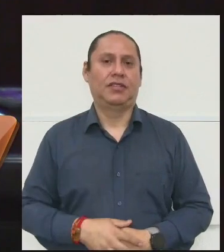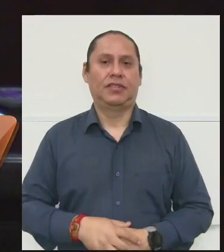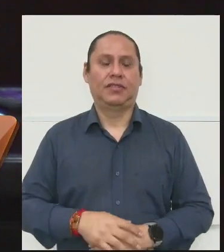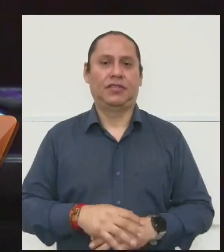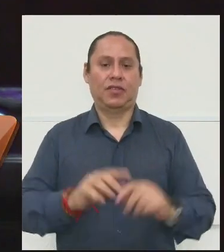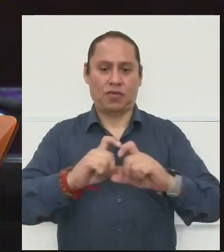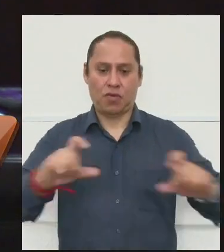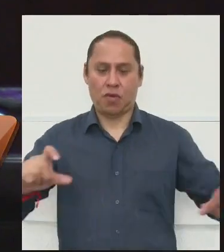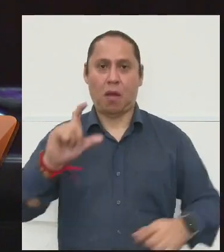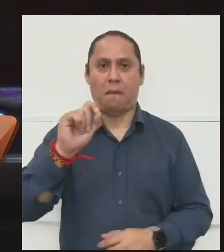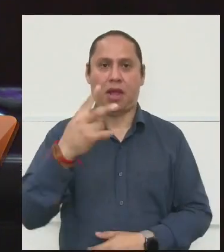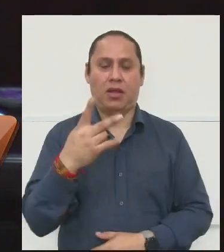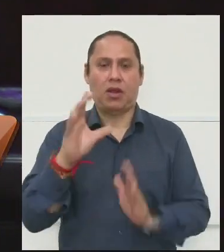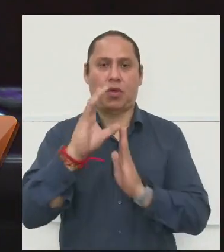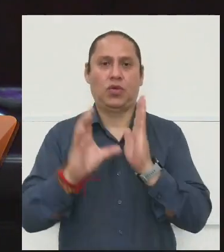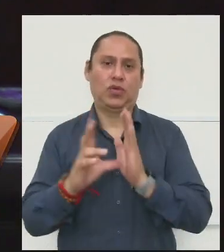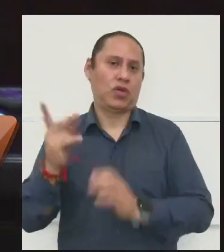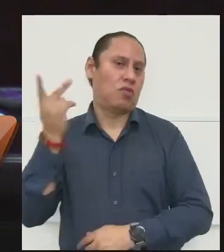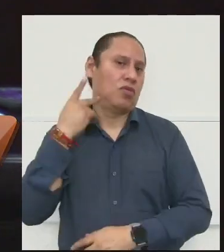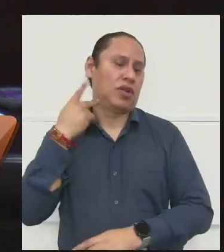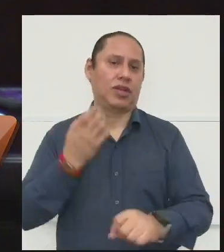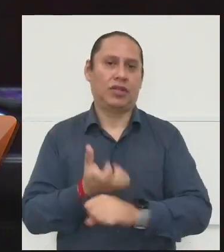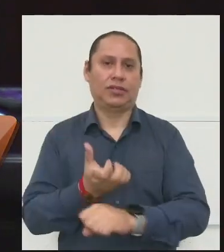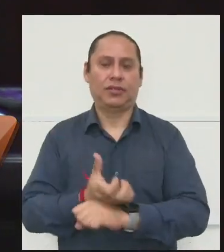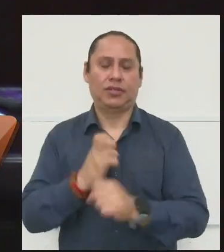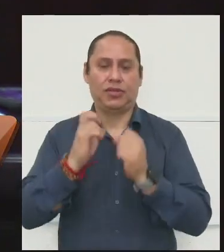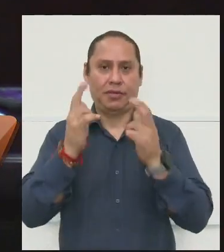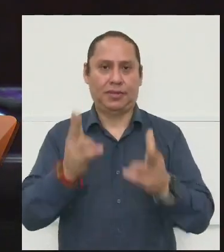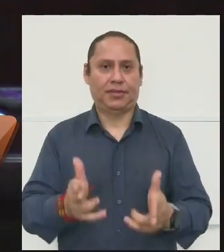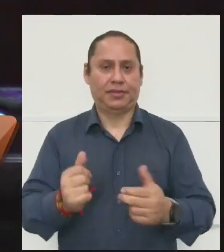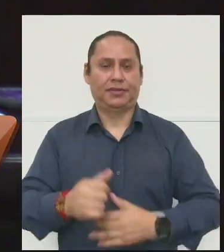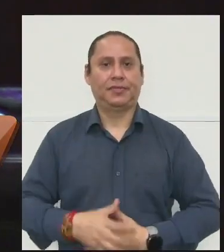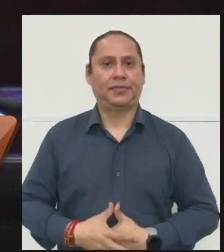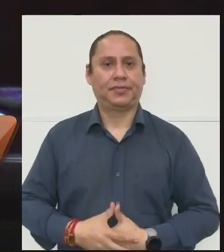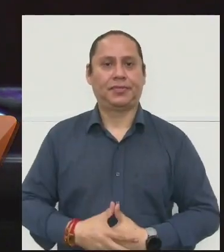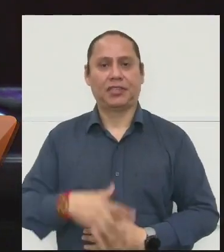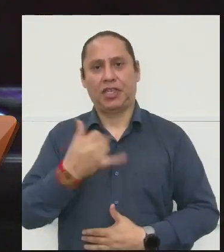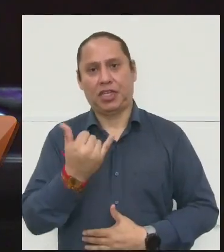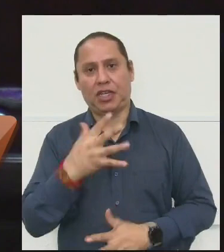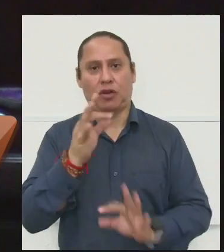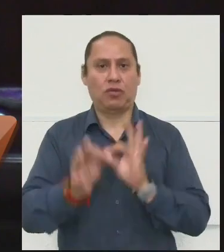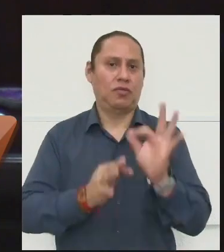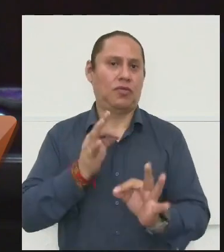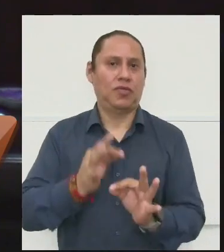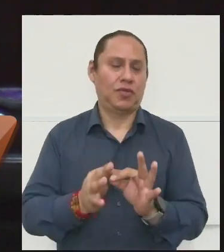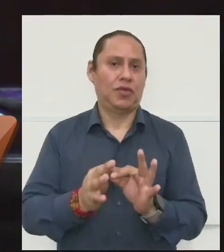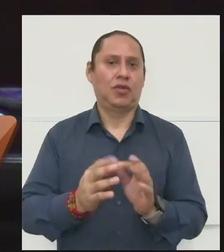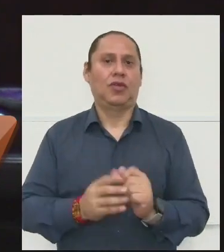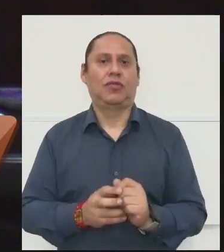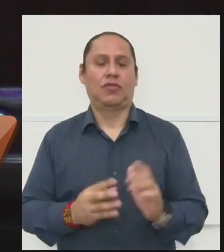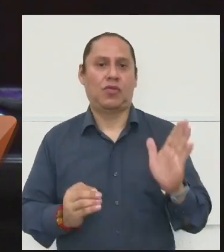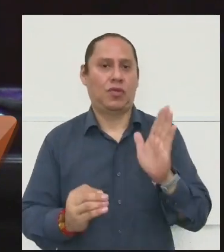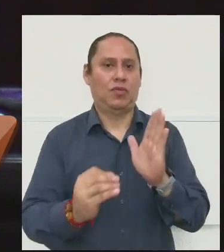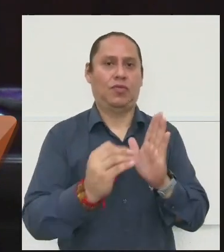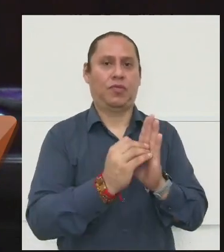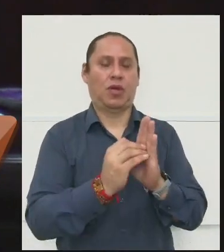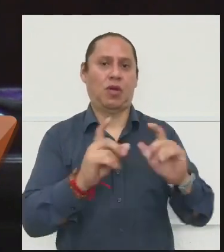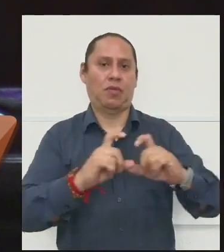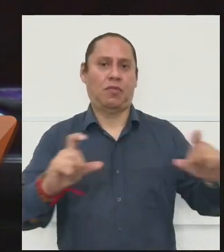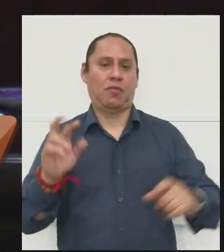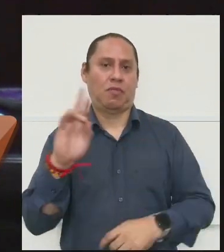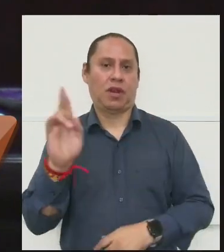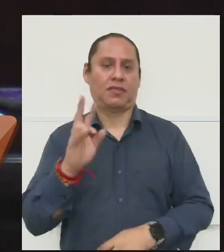22 de la constitución política del Estado libre y soberano de Chiapas y de conformidad con lo prescrito en el párrafo